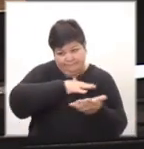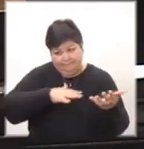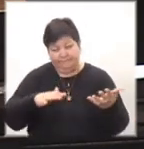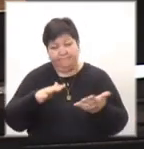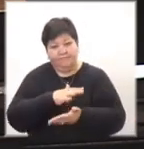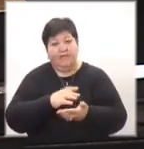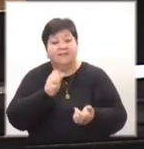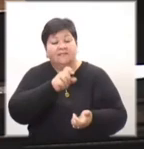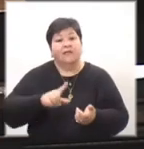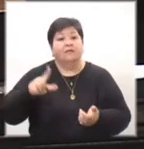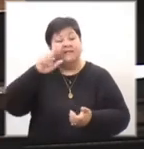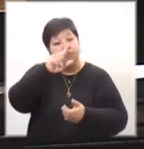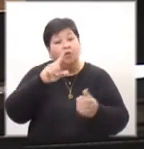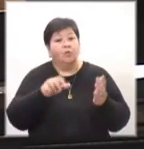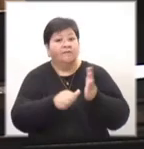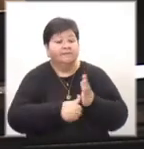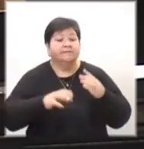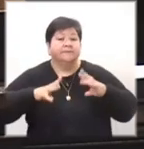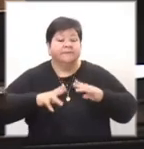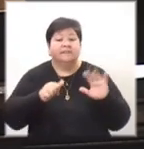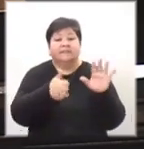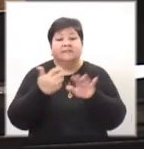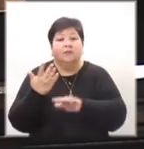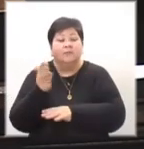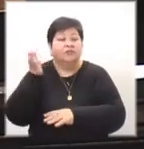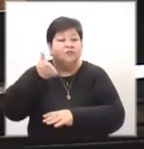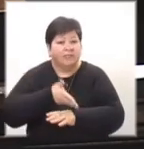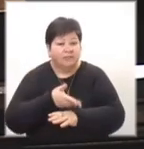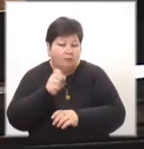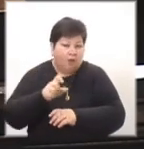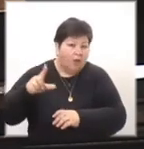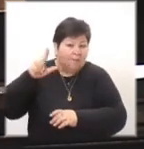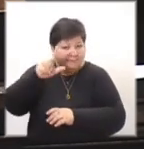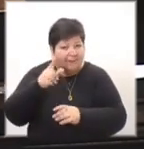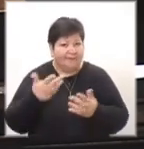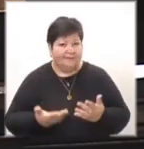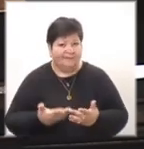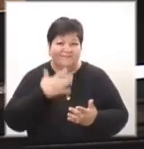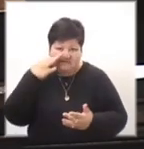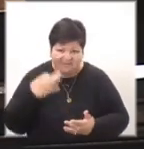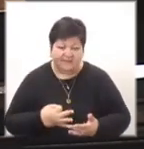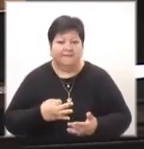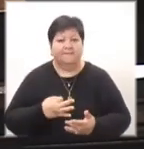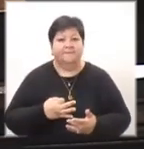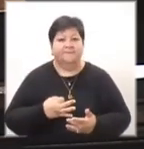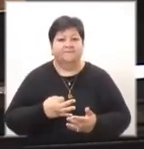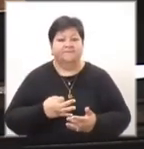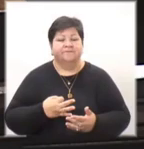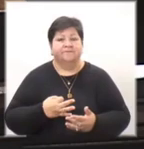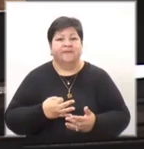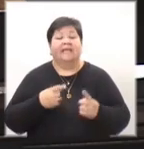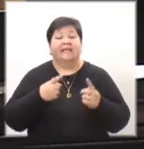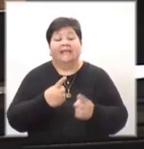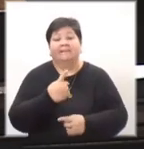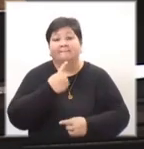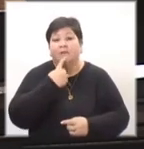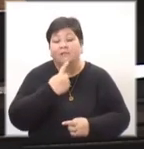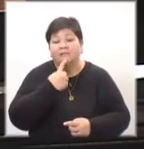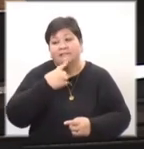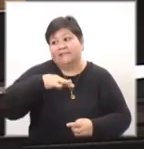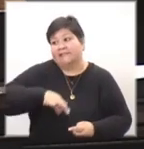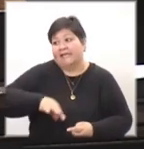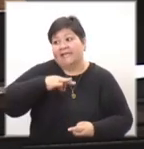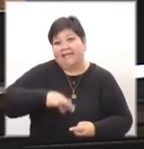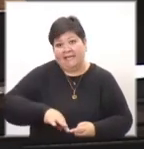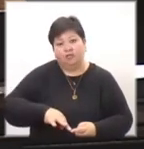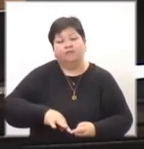jubilaciones y pensiones en un 65% en términos reales, a partir de una política salarial que buscó la mejora